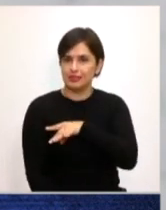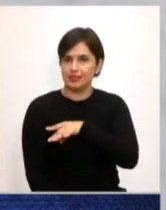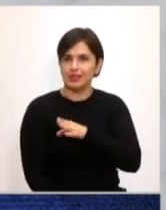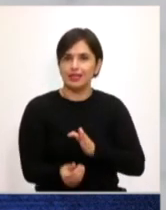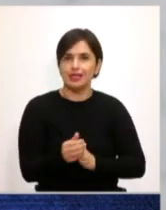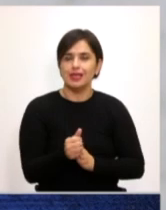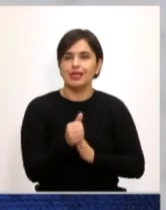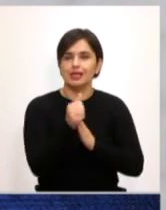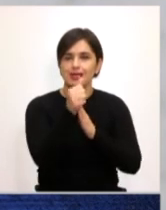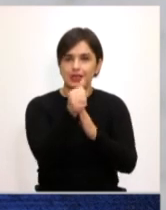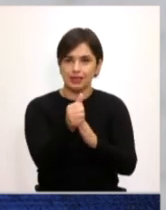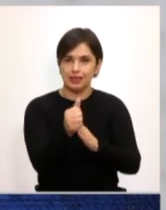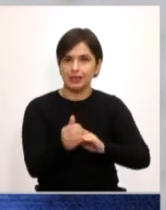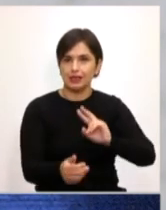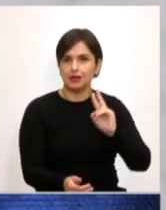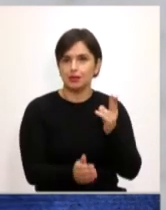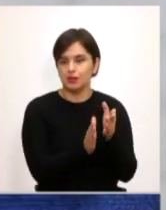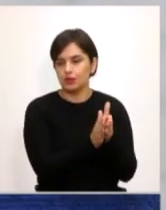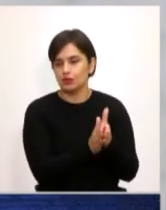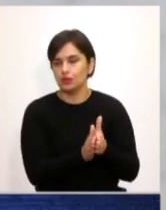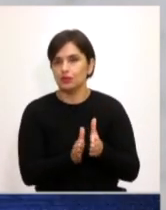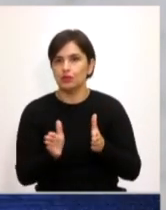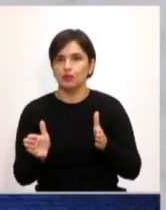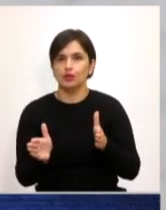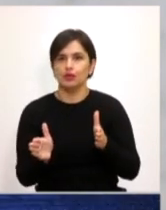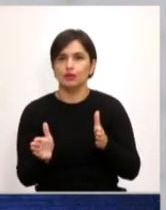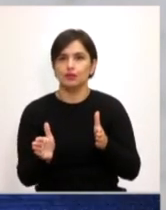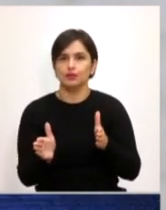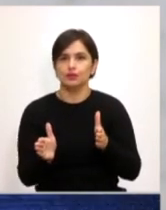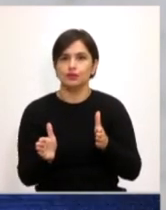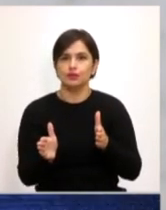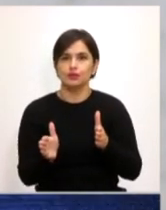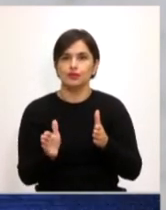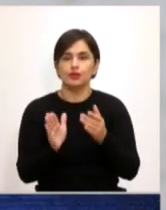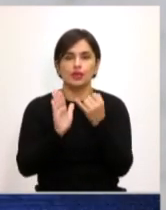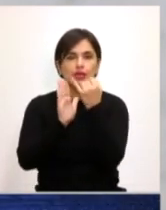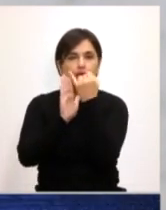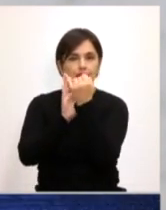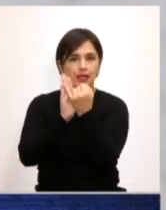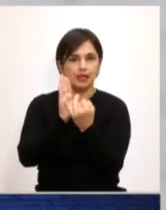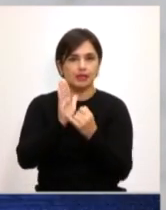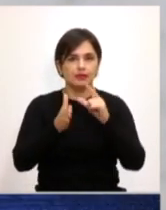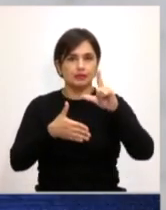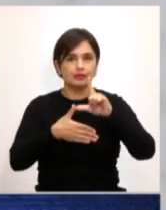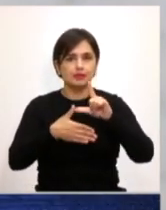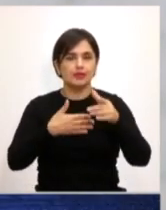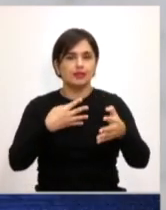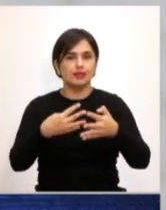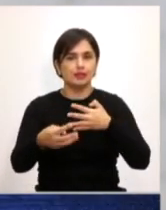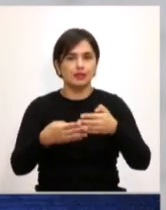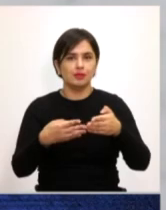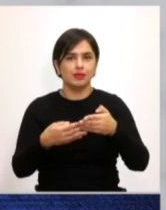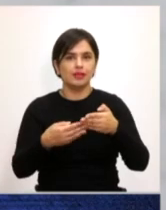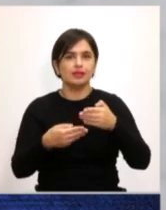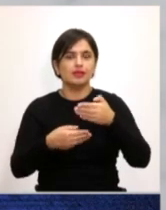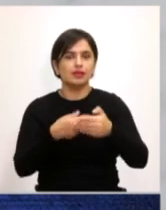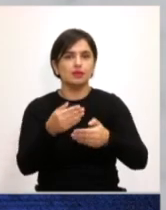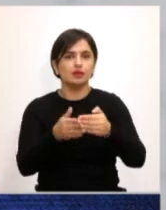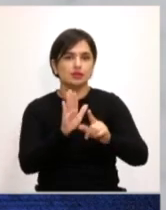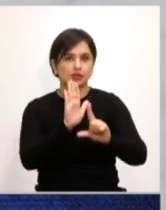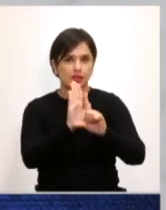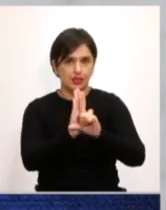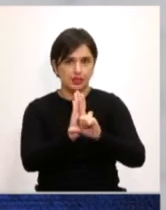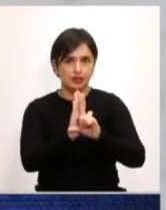lidera, por segundo periodo consecutivo, el Índice Latinoamericano de Transparencia Legislativa.